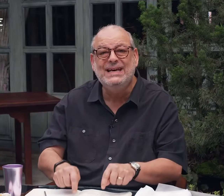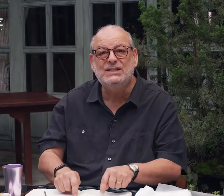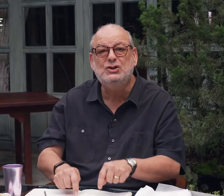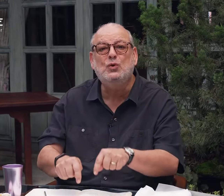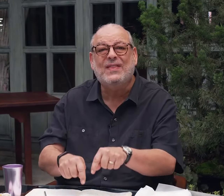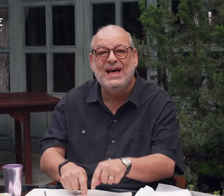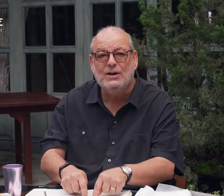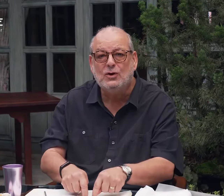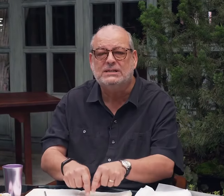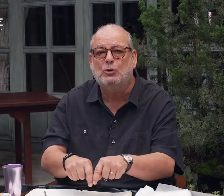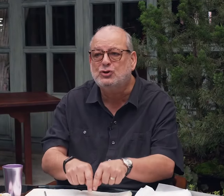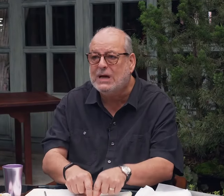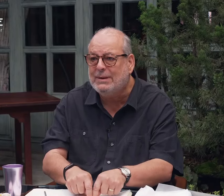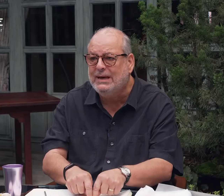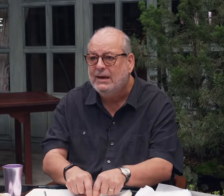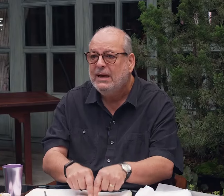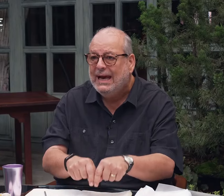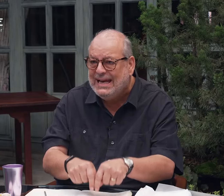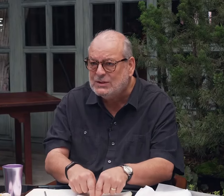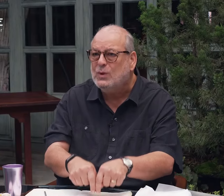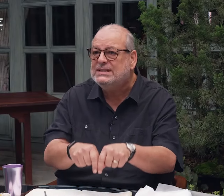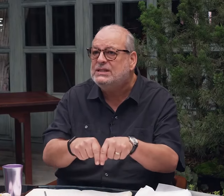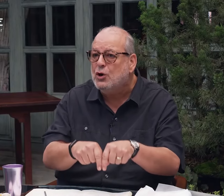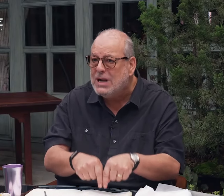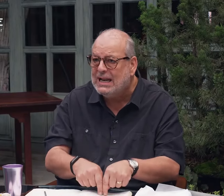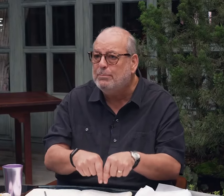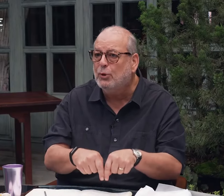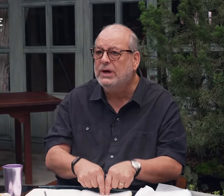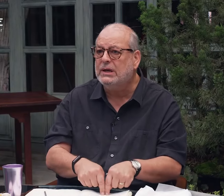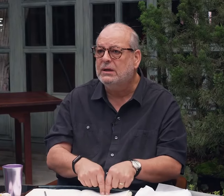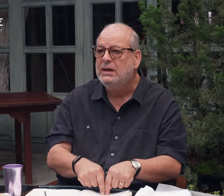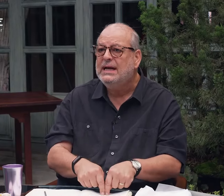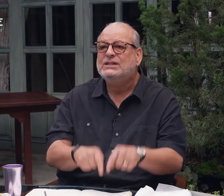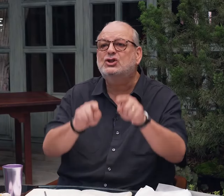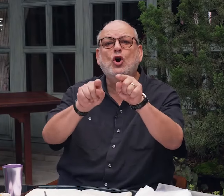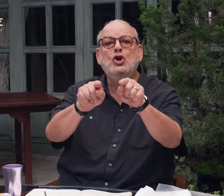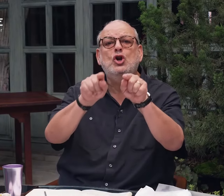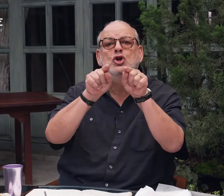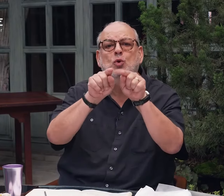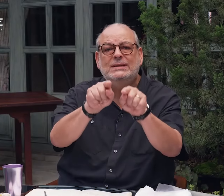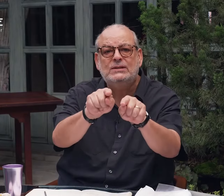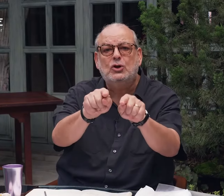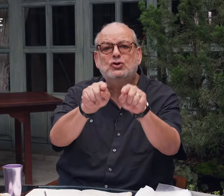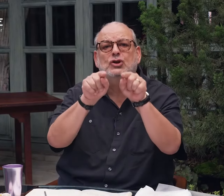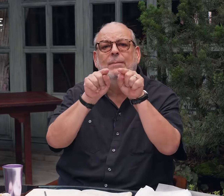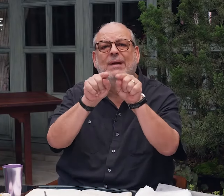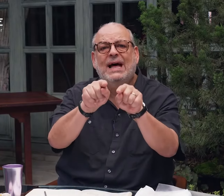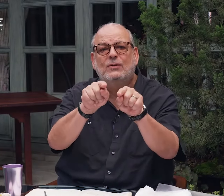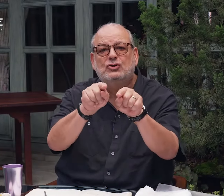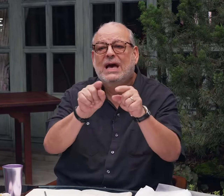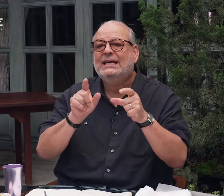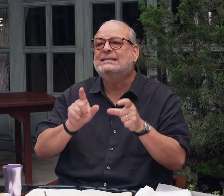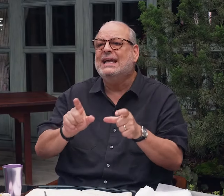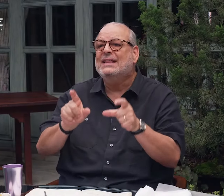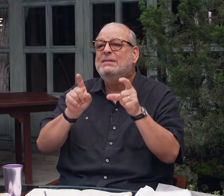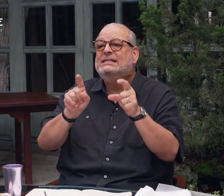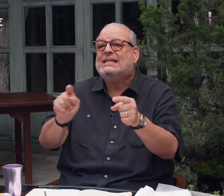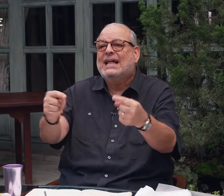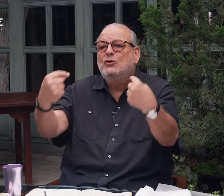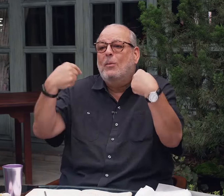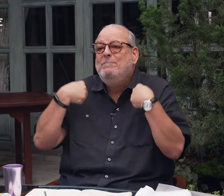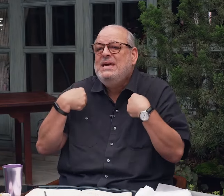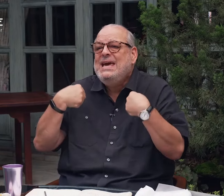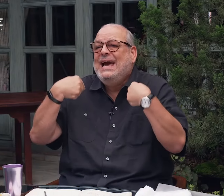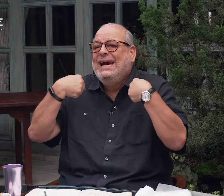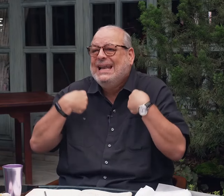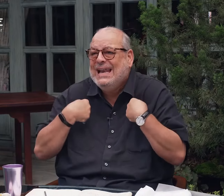de cualquier ciudadano responsable, es cuestionar al poder. Son nuestros empleados. Están